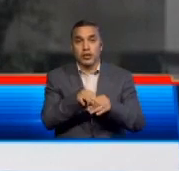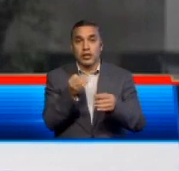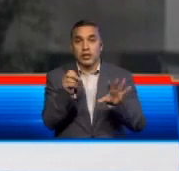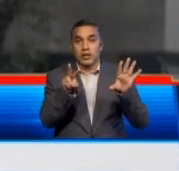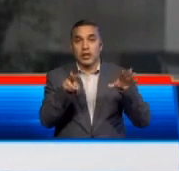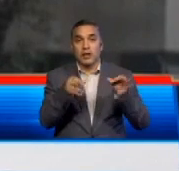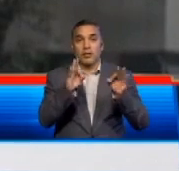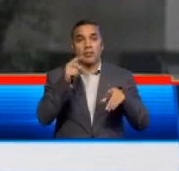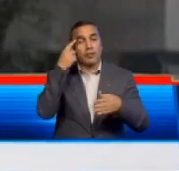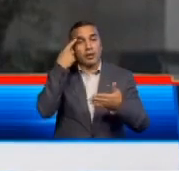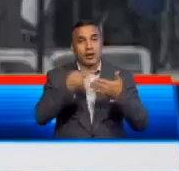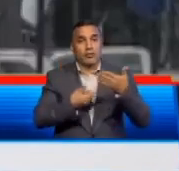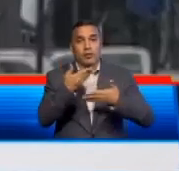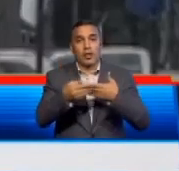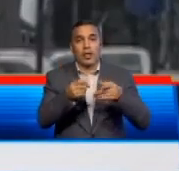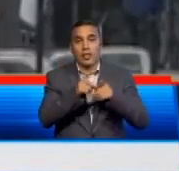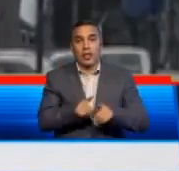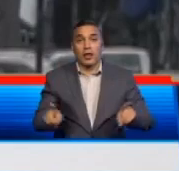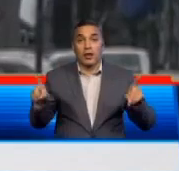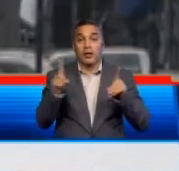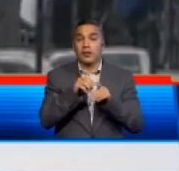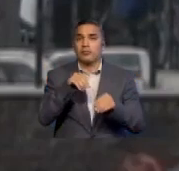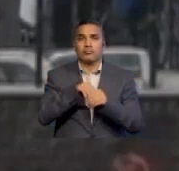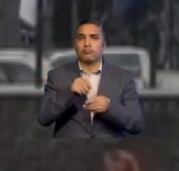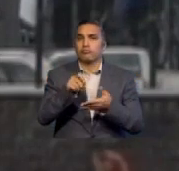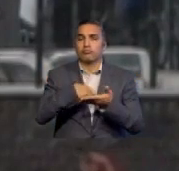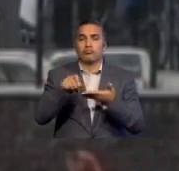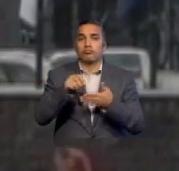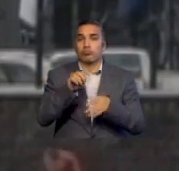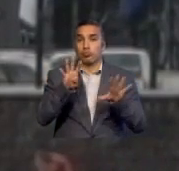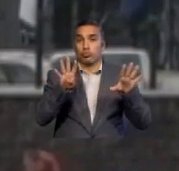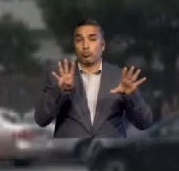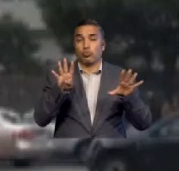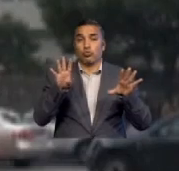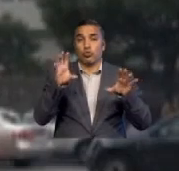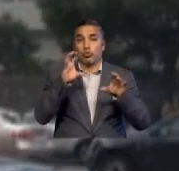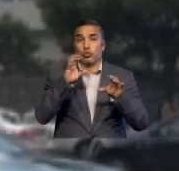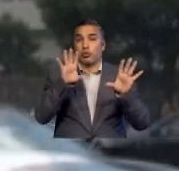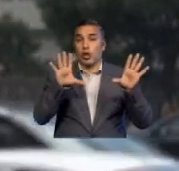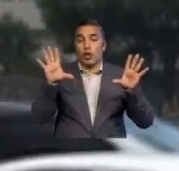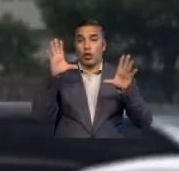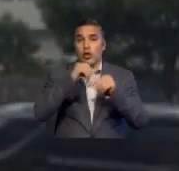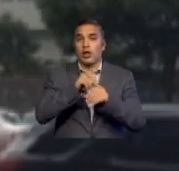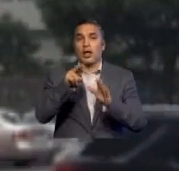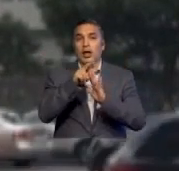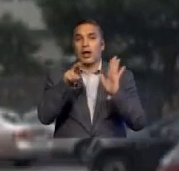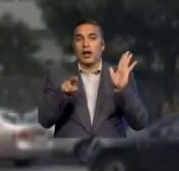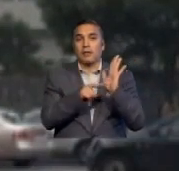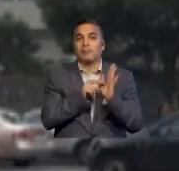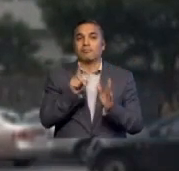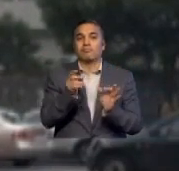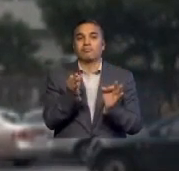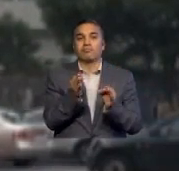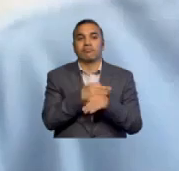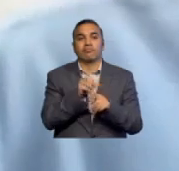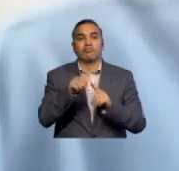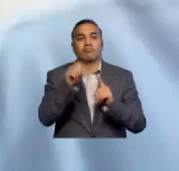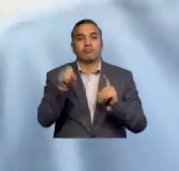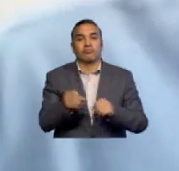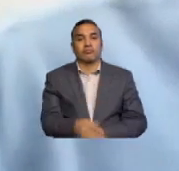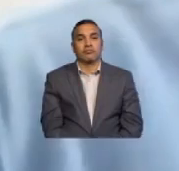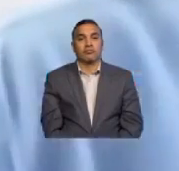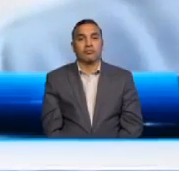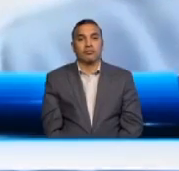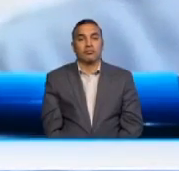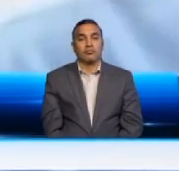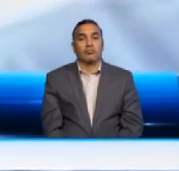febrero para el procesamiento de datos. El Pleno aprobó pasadas las 22 horas de este lunes el reglamento bajo el cual funcionará el sistema. Limita